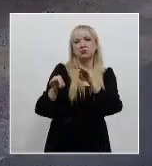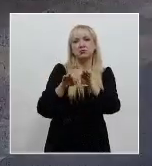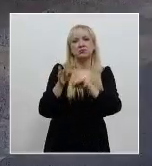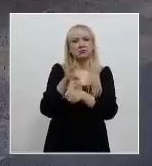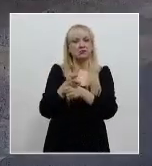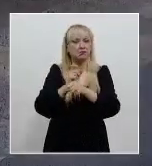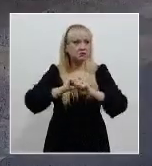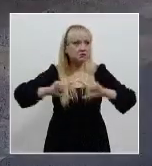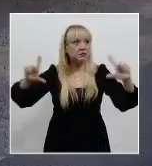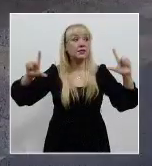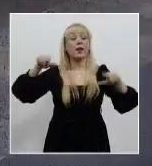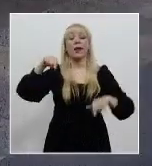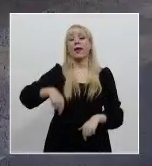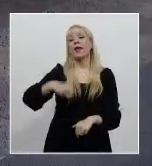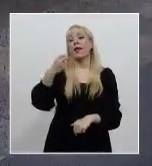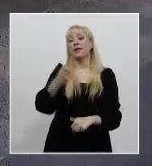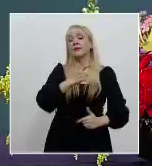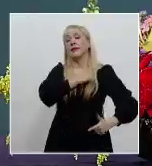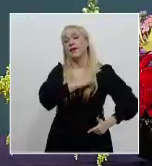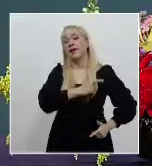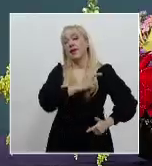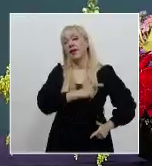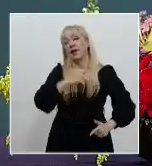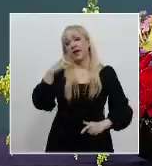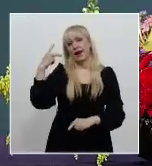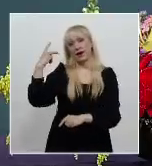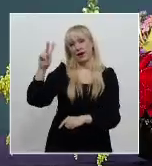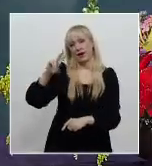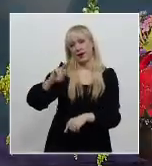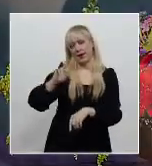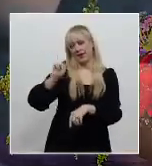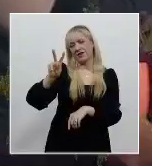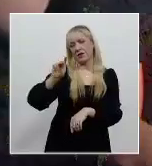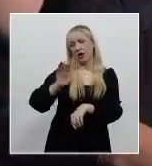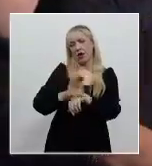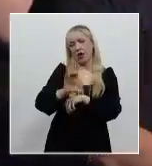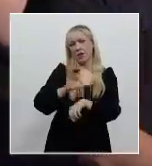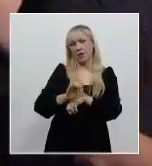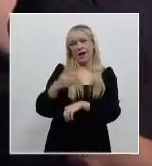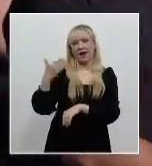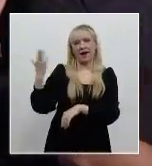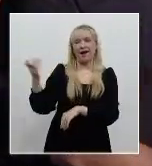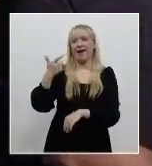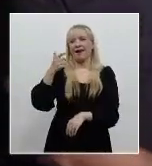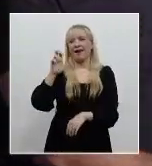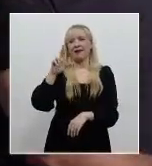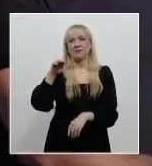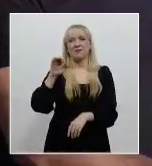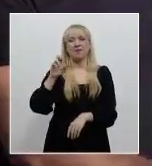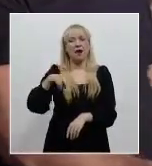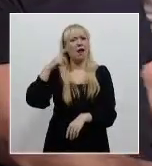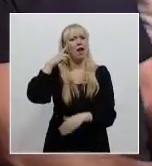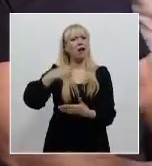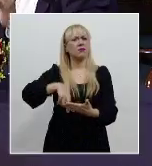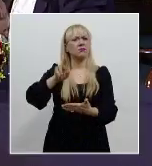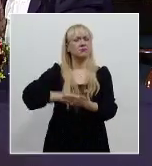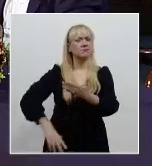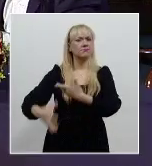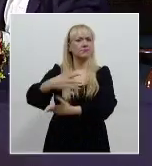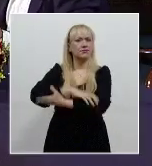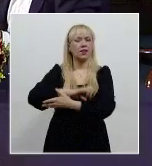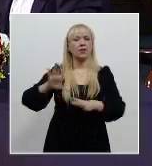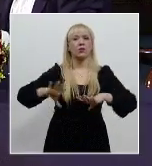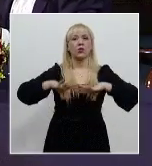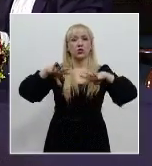que el gerente del Canal Universitario Nacional Zoom de Colombia, Germán Pérez Rodríguez, adelantó la firma de un convenio entre la